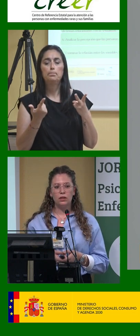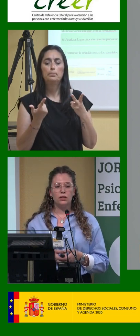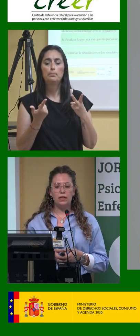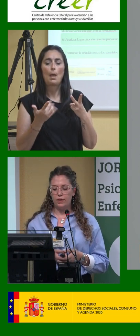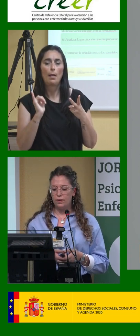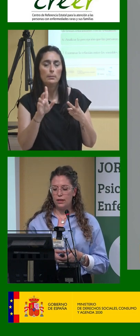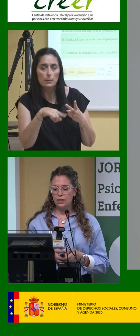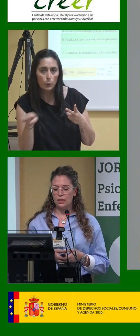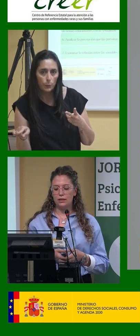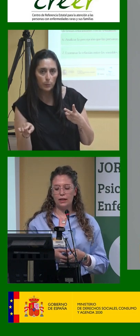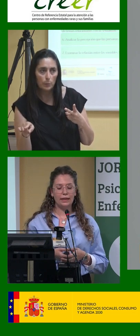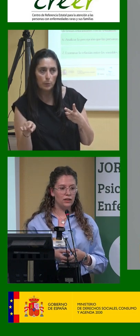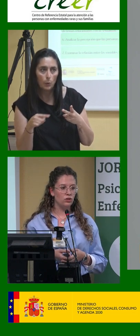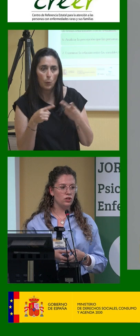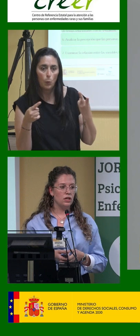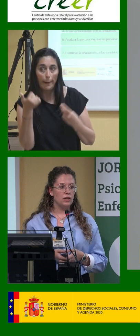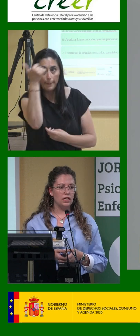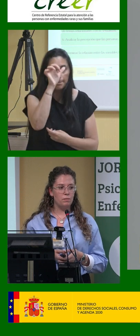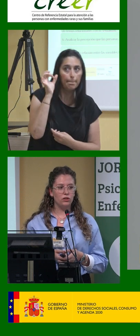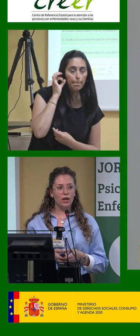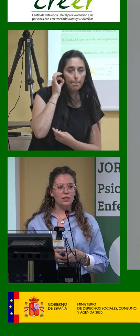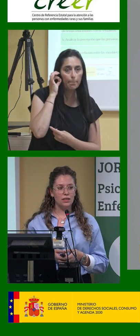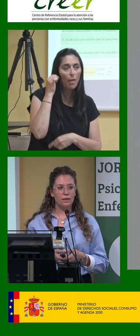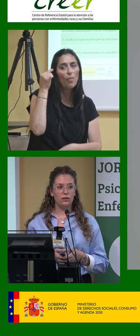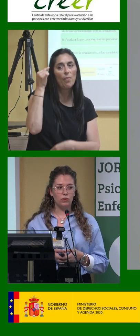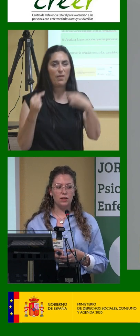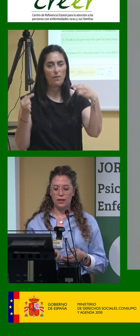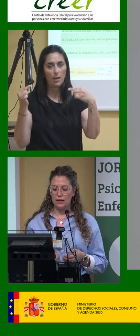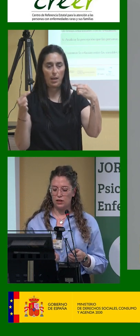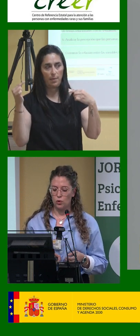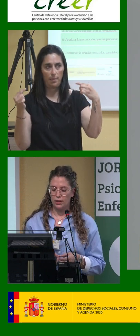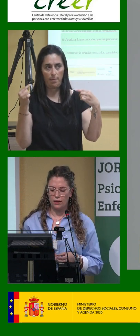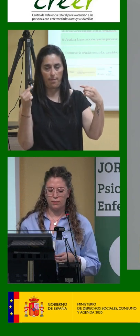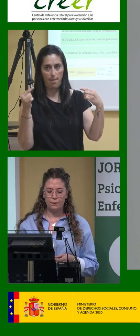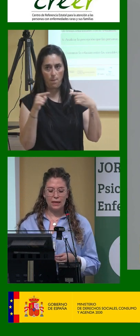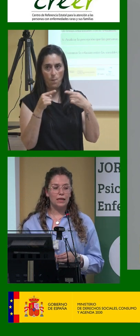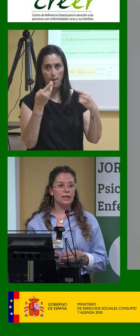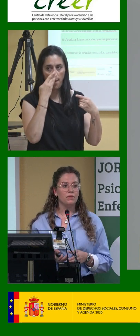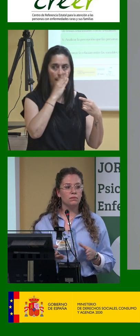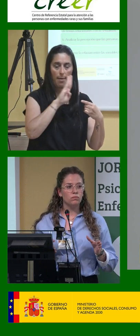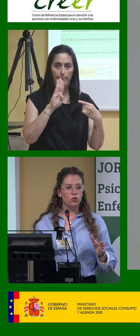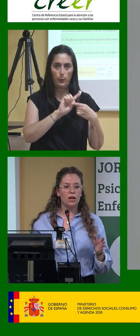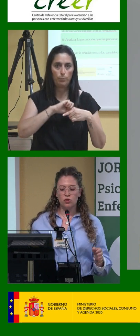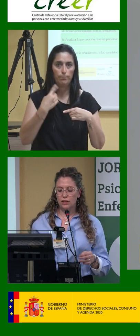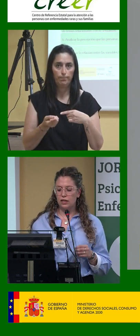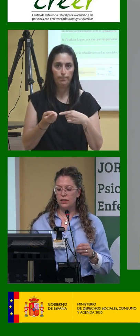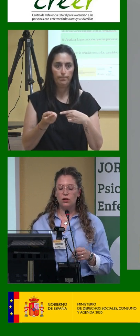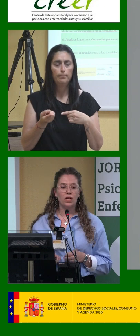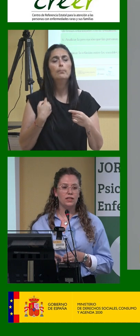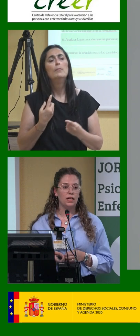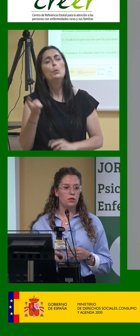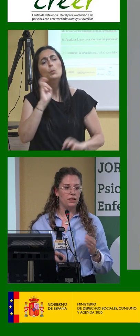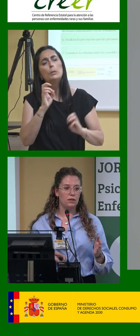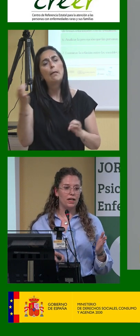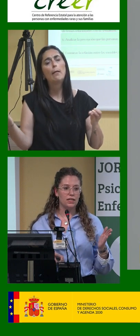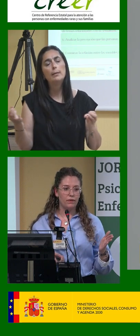no diferencias entre géneros respecto a estas actitudes hacia la sexualidad. También buscamos determinar